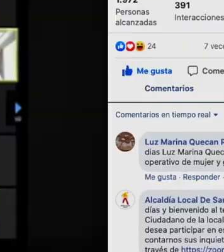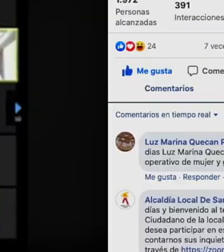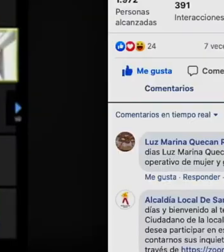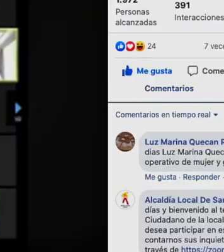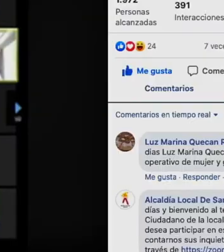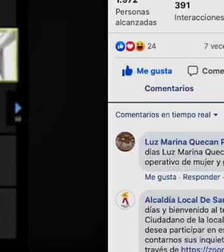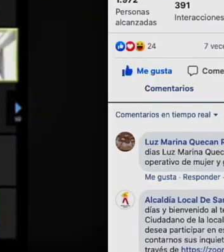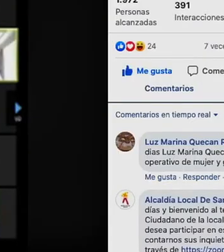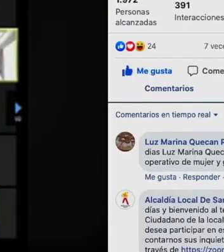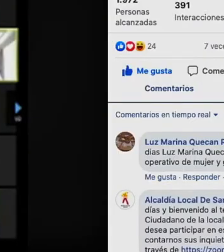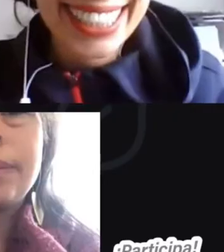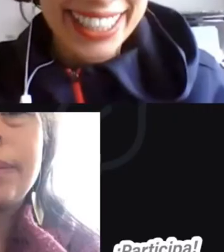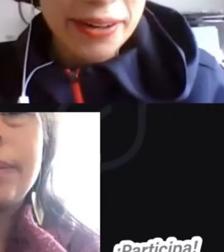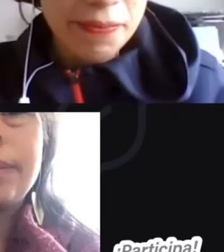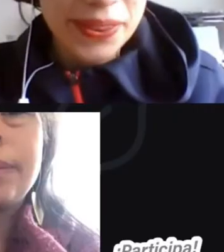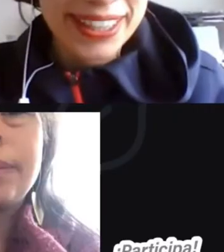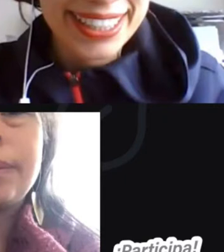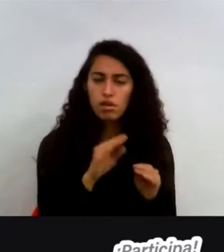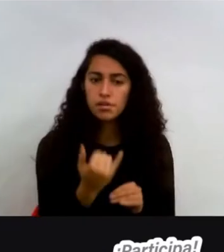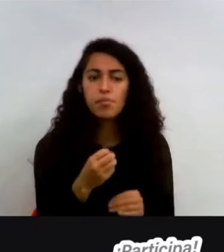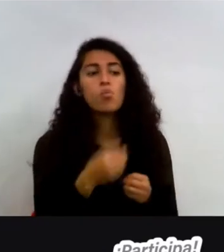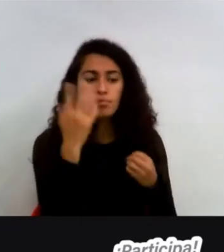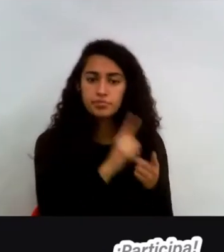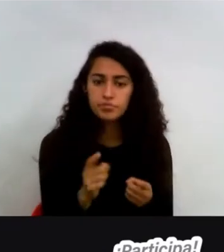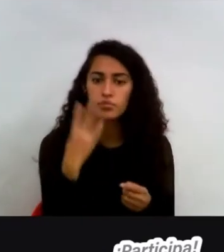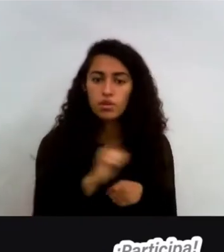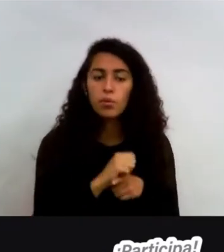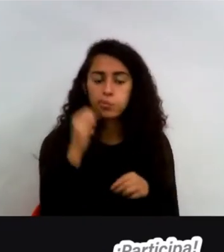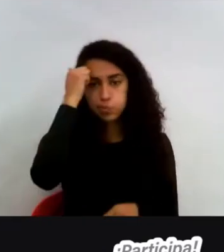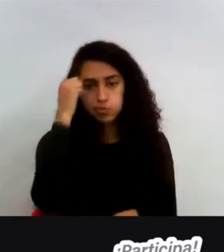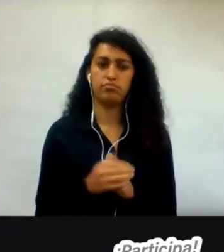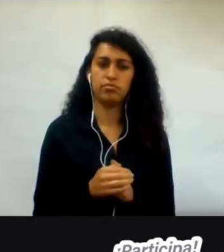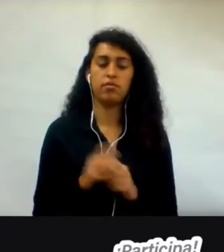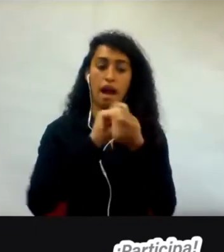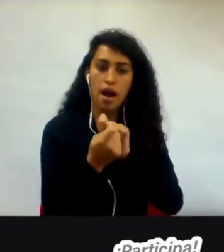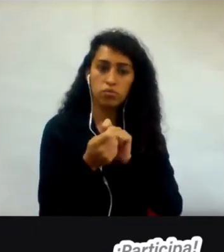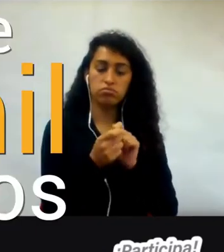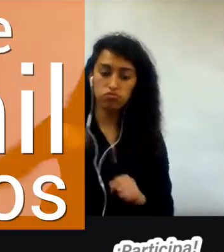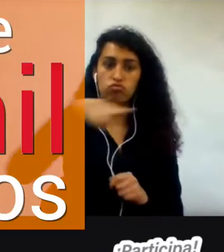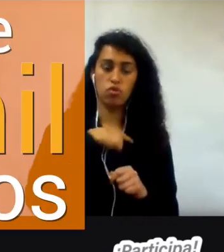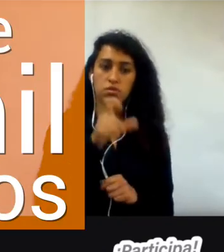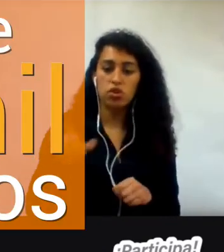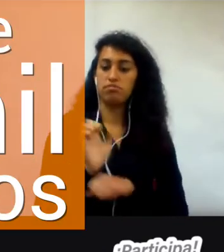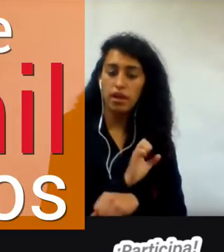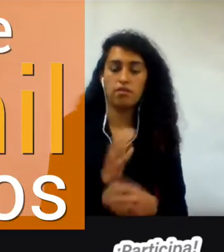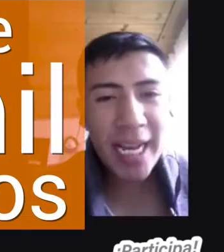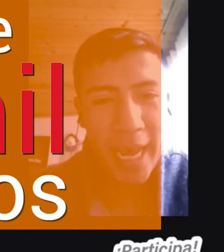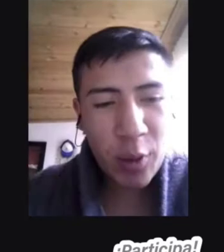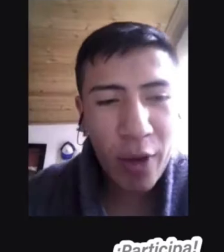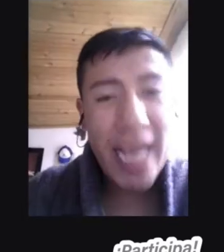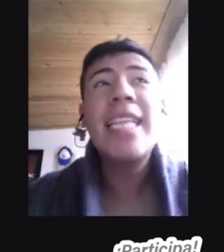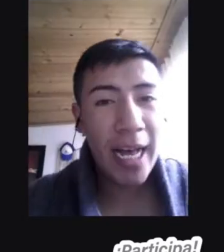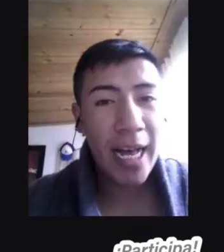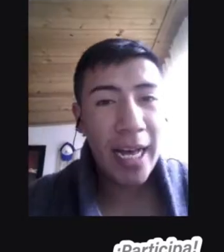y participamos en los encuentros ciudadanos en modalidad virtual para construir los planes de desarrollo local. Y más de 50 mil